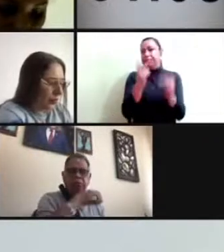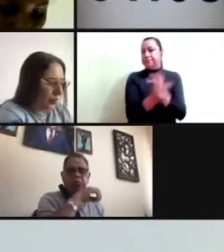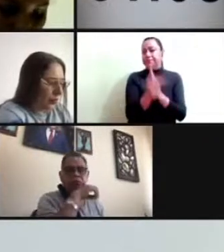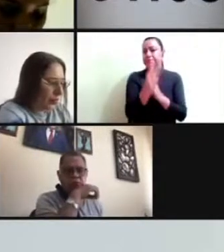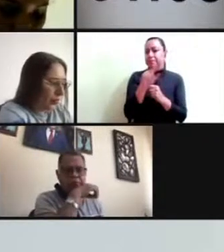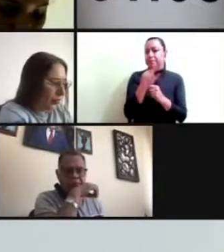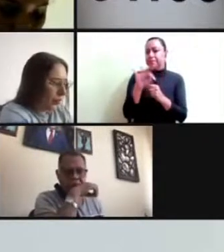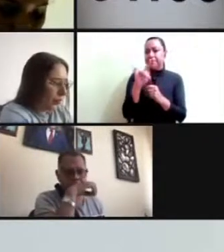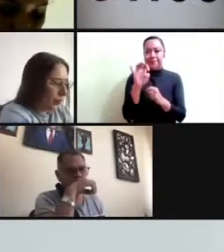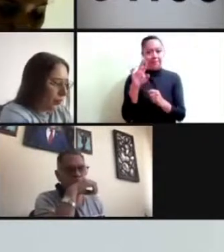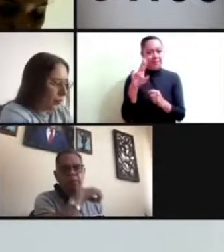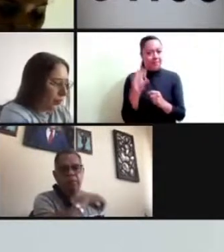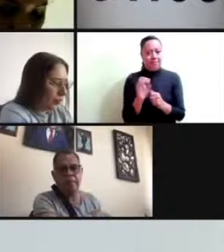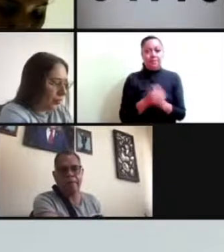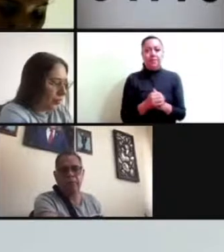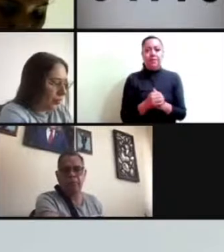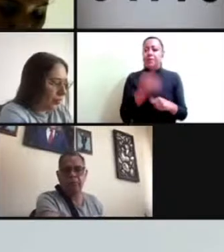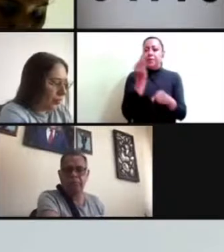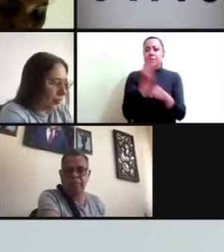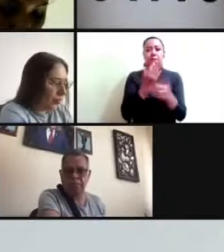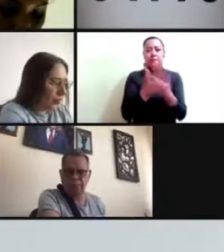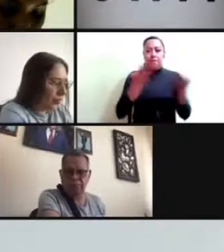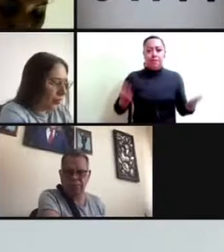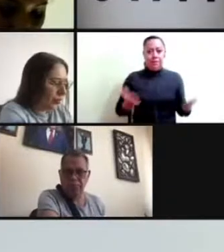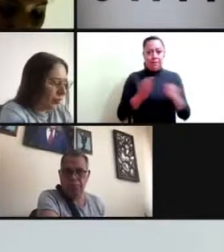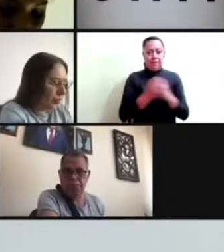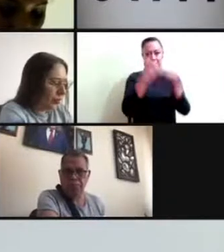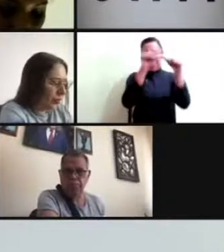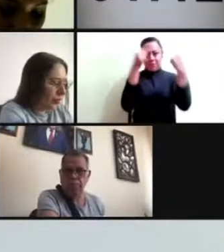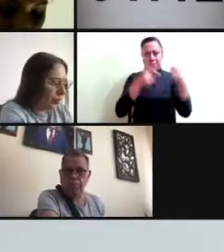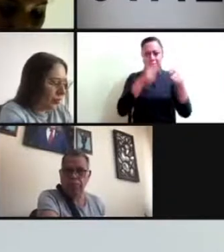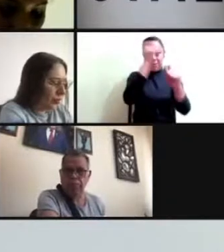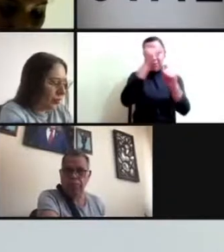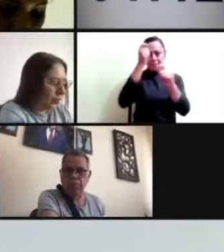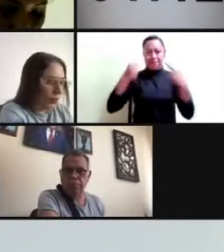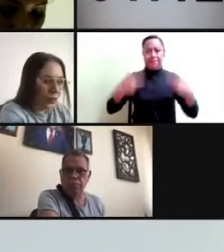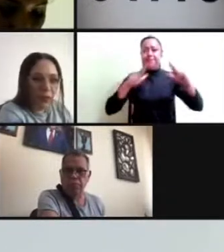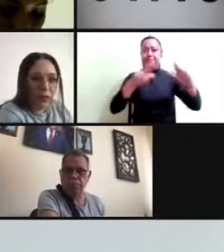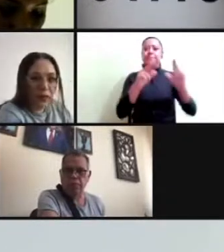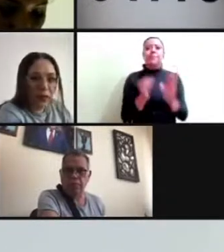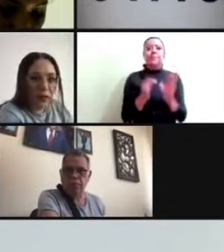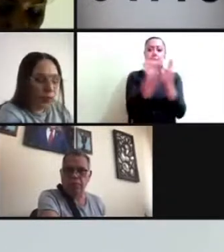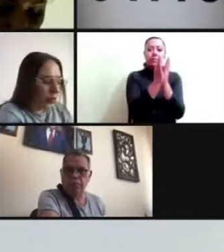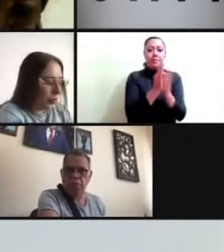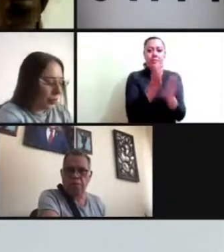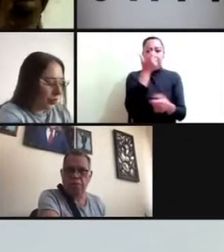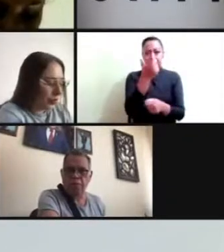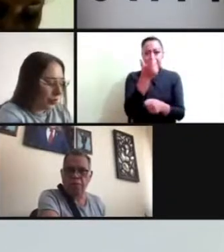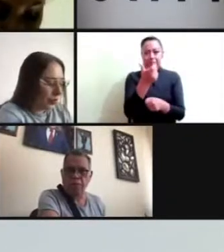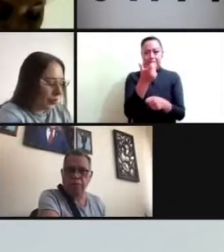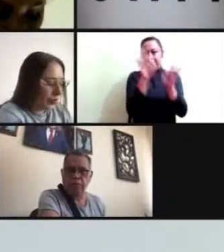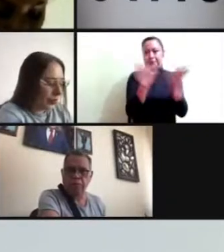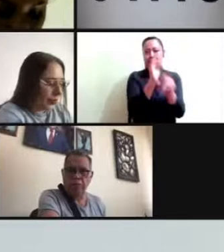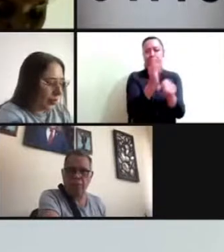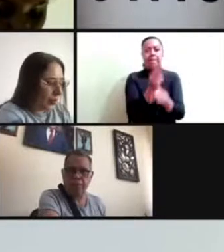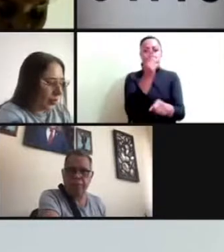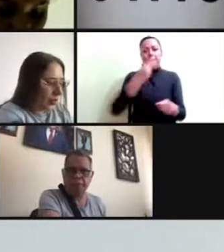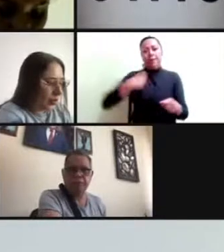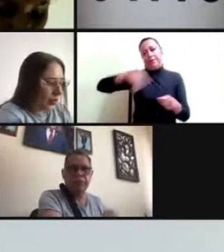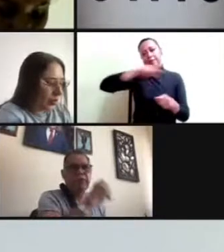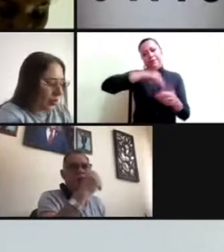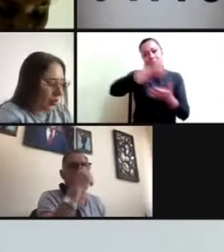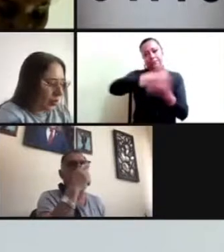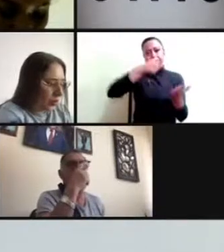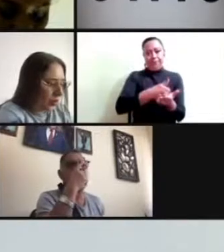evidente que las artesanías representan un punto económico importante en nuestra ciudad y en nuestro país, y